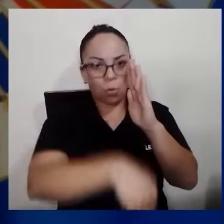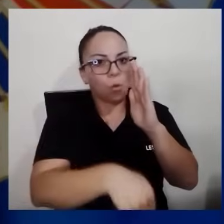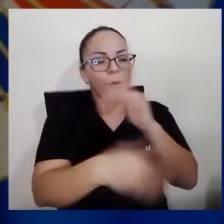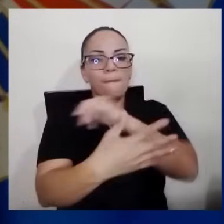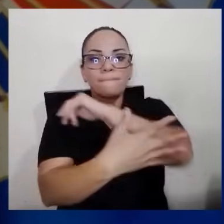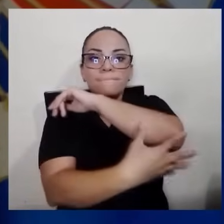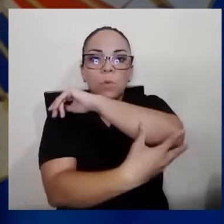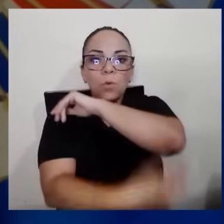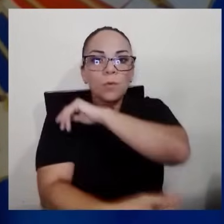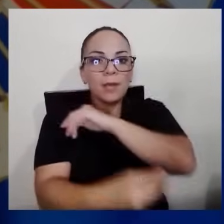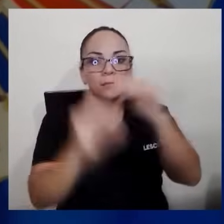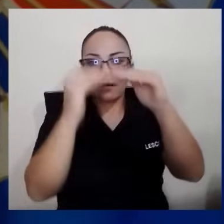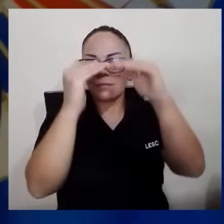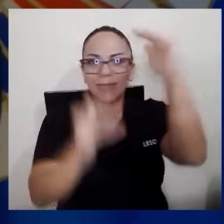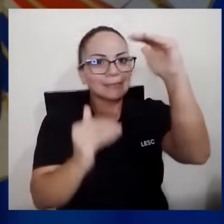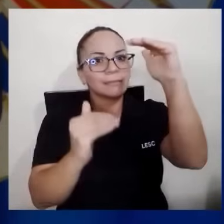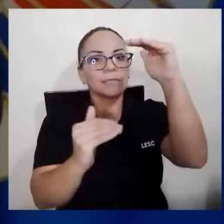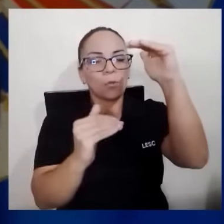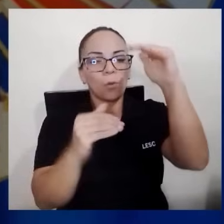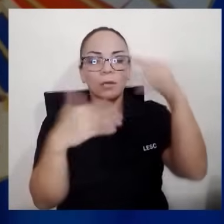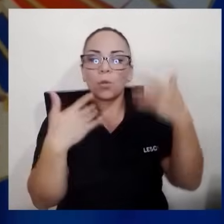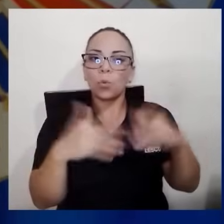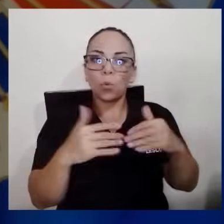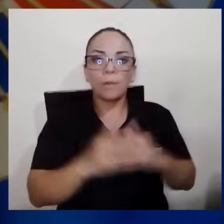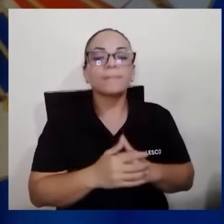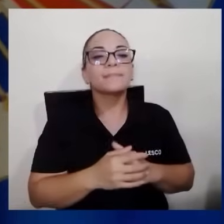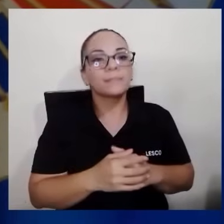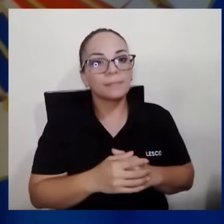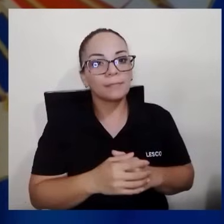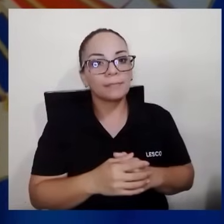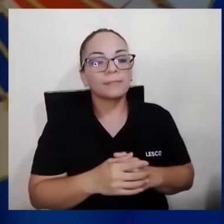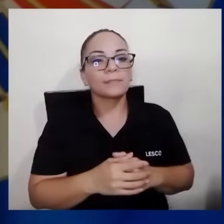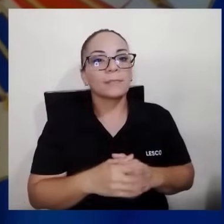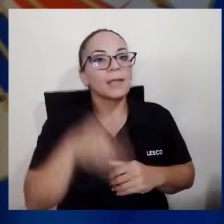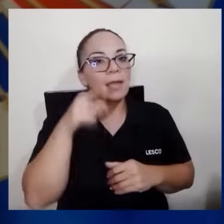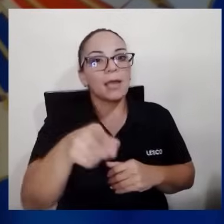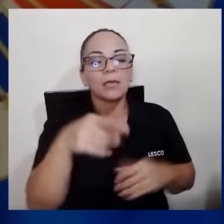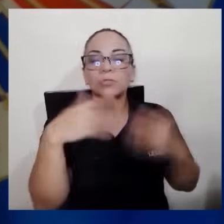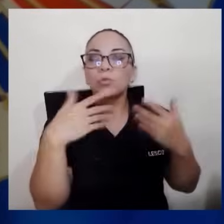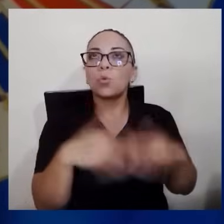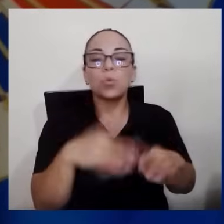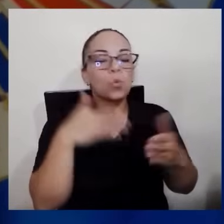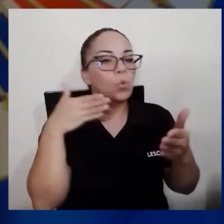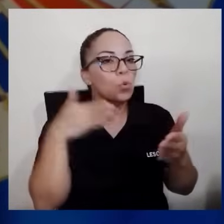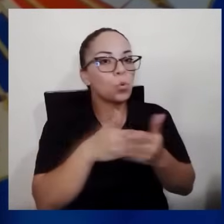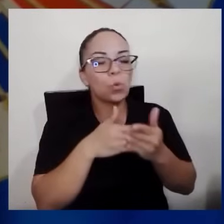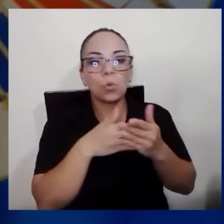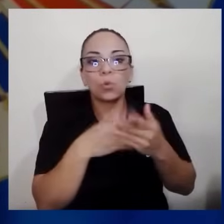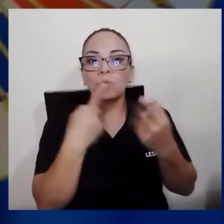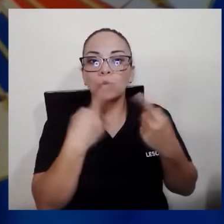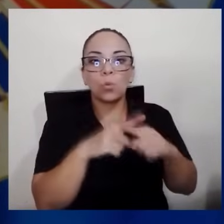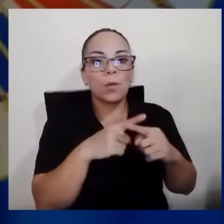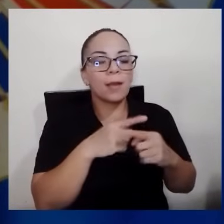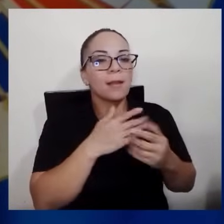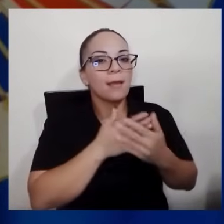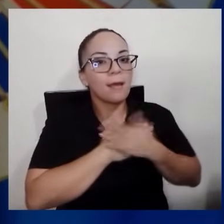desigualdad que son cicatrices en el alma de nuestro